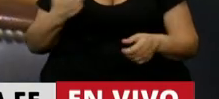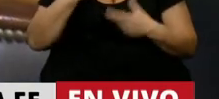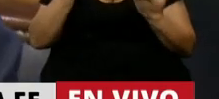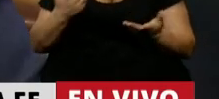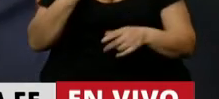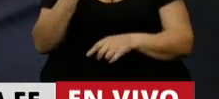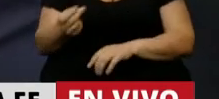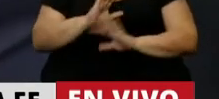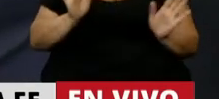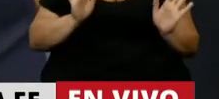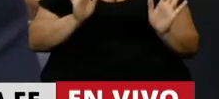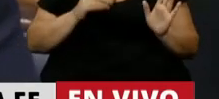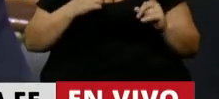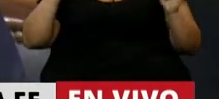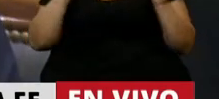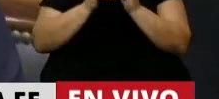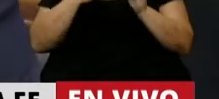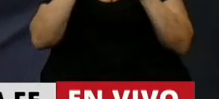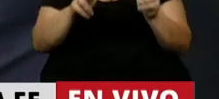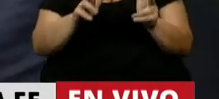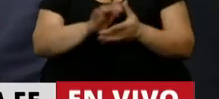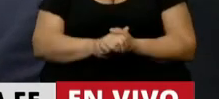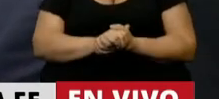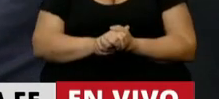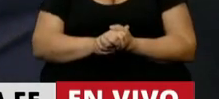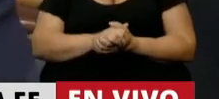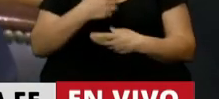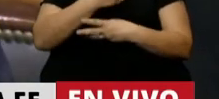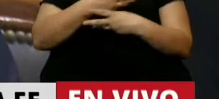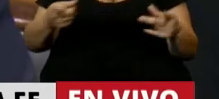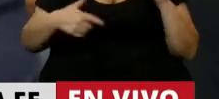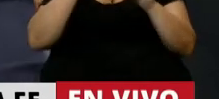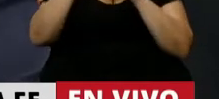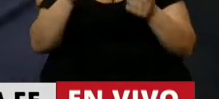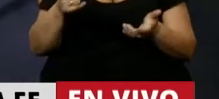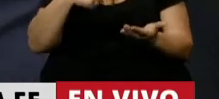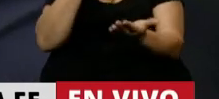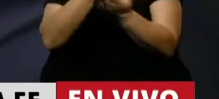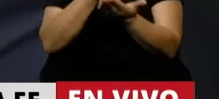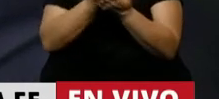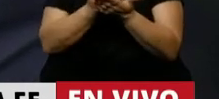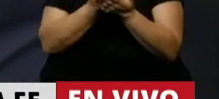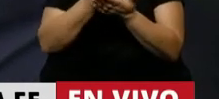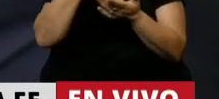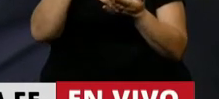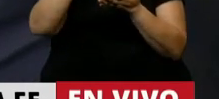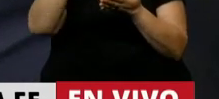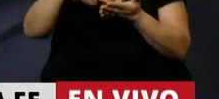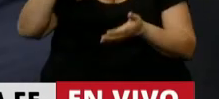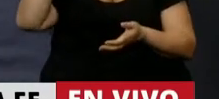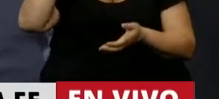podemos permitir. En resumidas cuentas, presidente, quiero terminar diciendo que hemos presentado esta observación